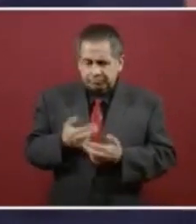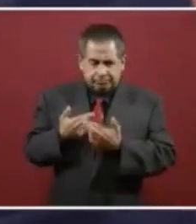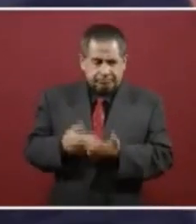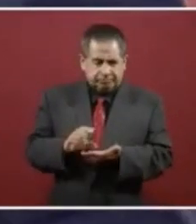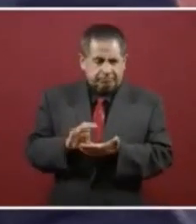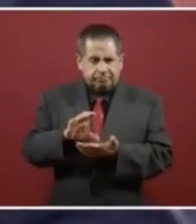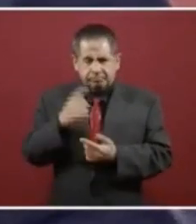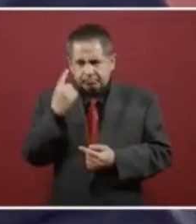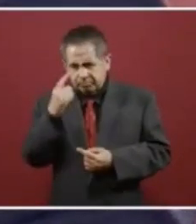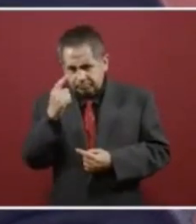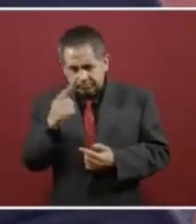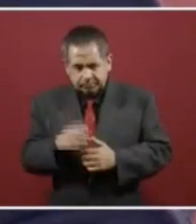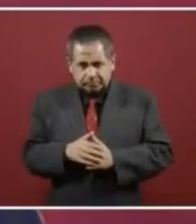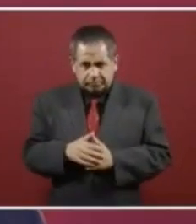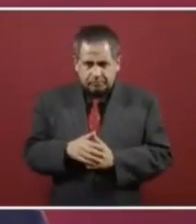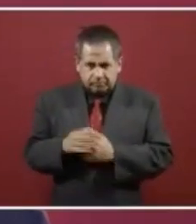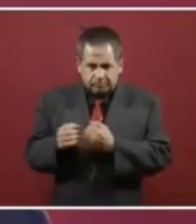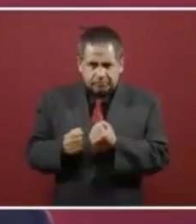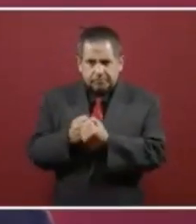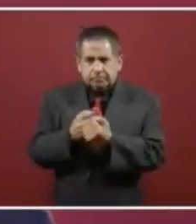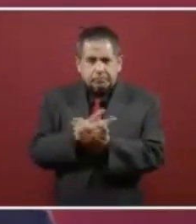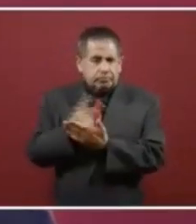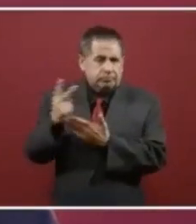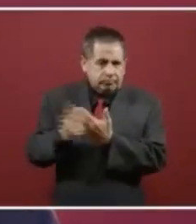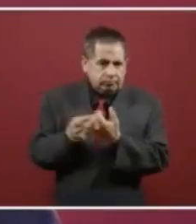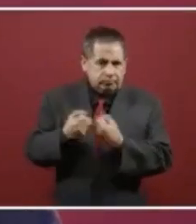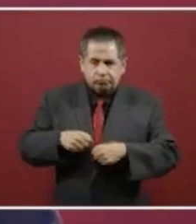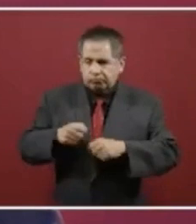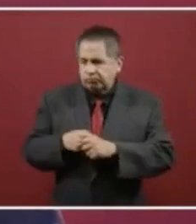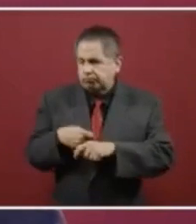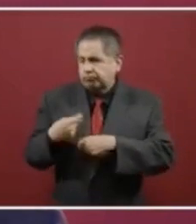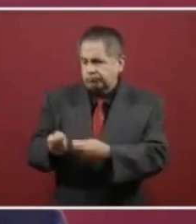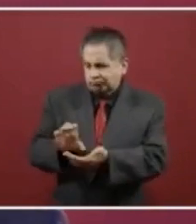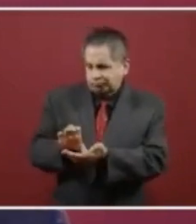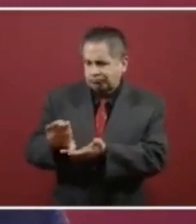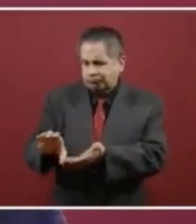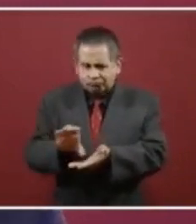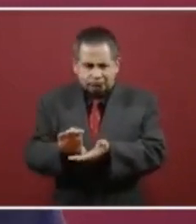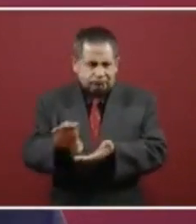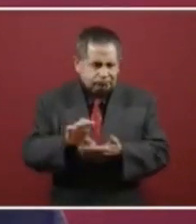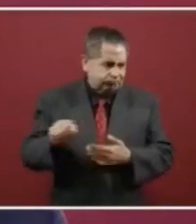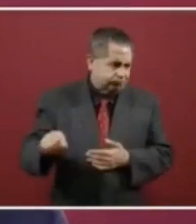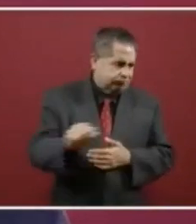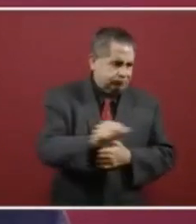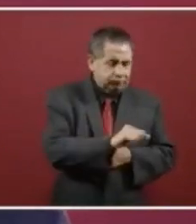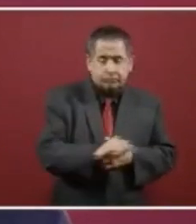para fortalecer programas sociales y también